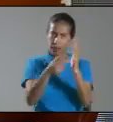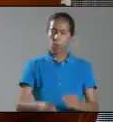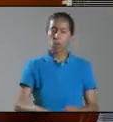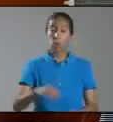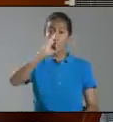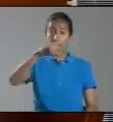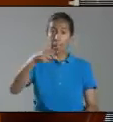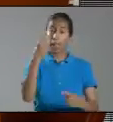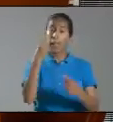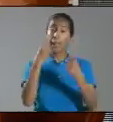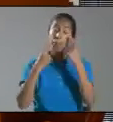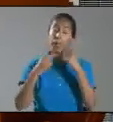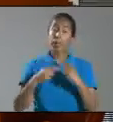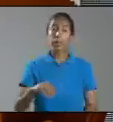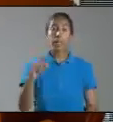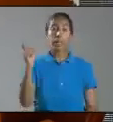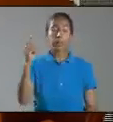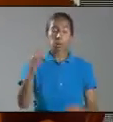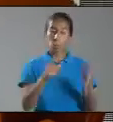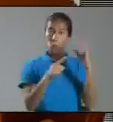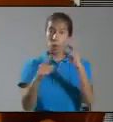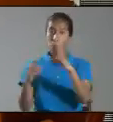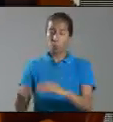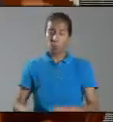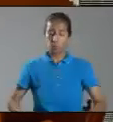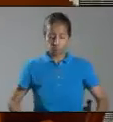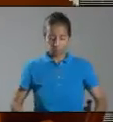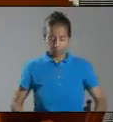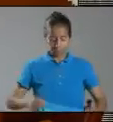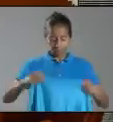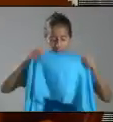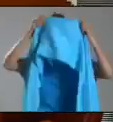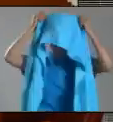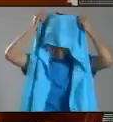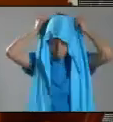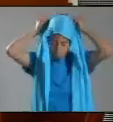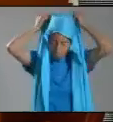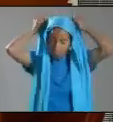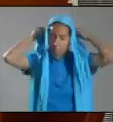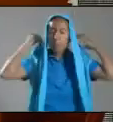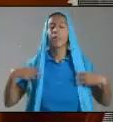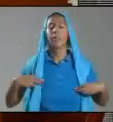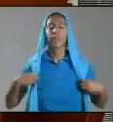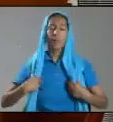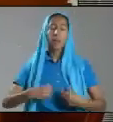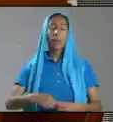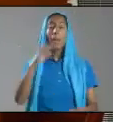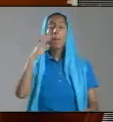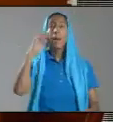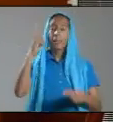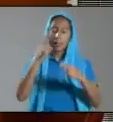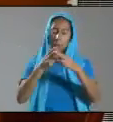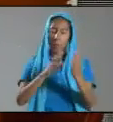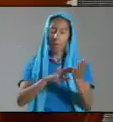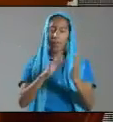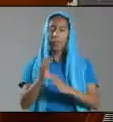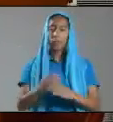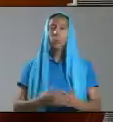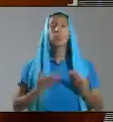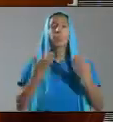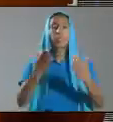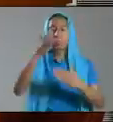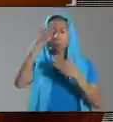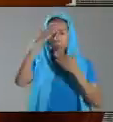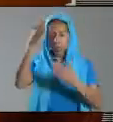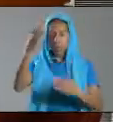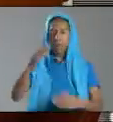famosos, ¿verdad? Y me voy a basar en uno de esos. Padres, en el nombre de Jesús, te damos muchas gracias por tu amor, tu misericordia y tu